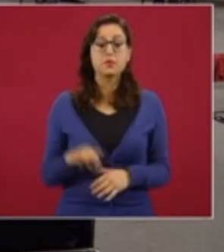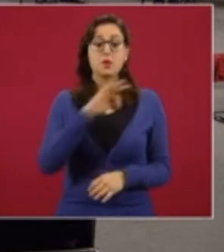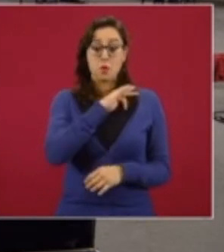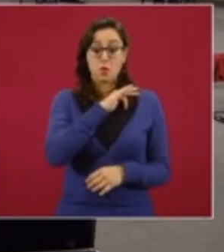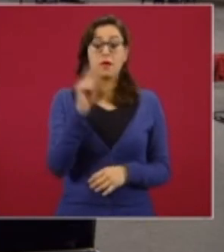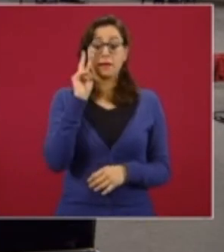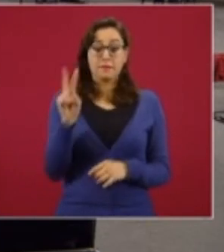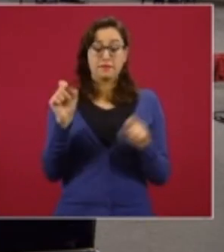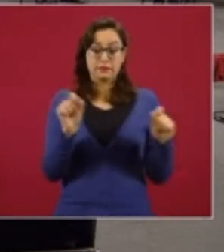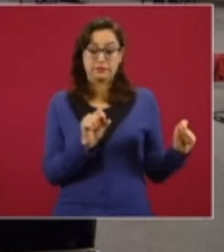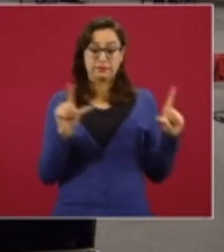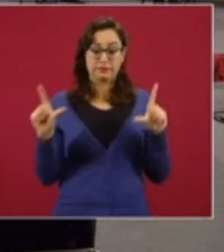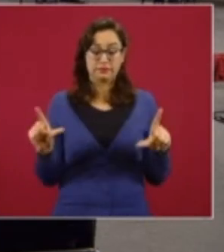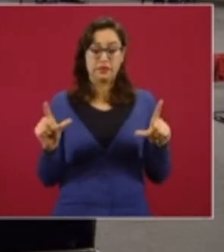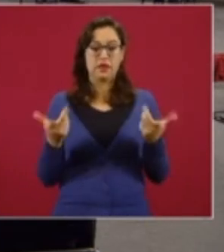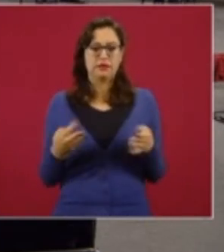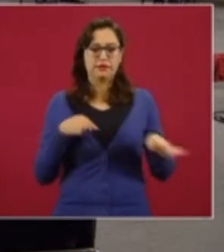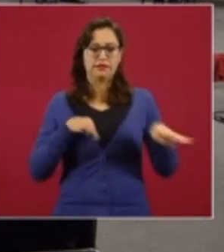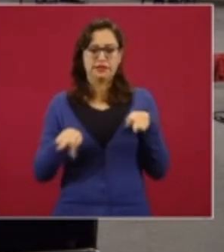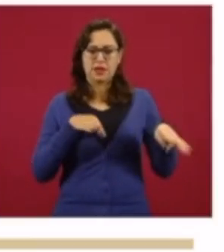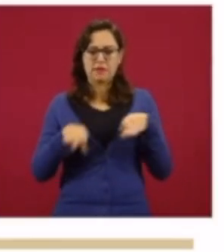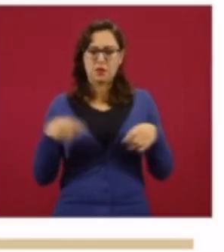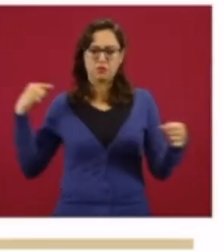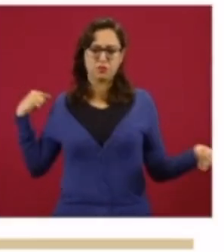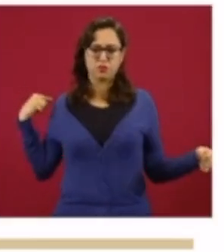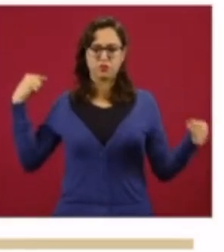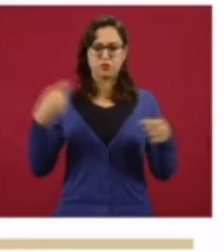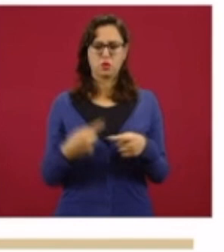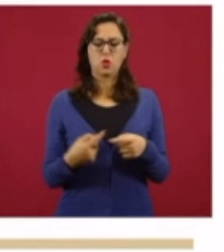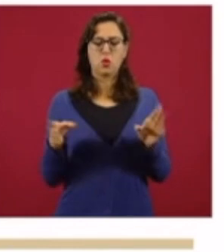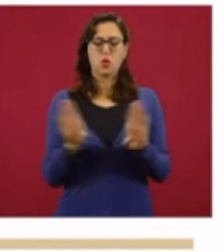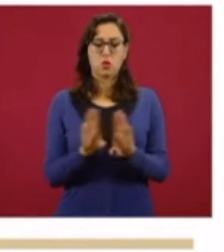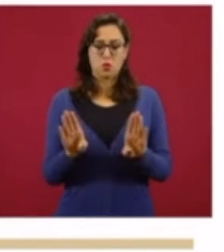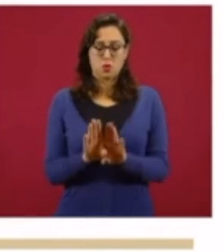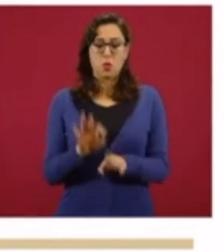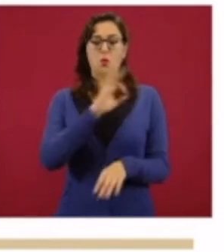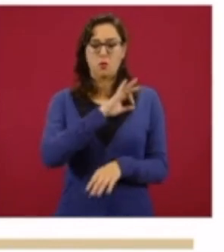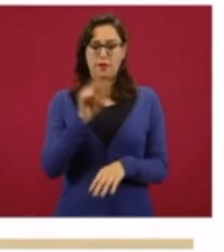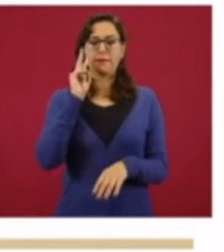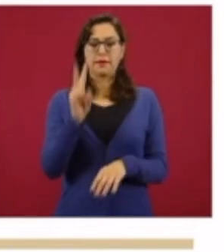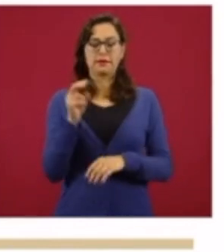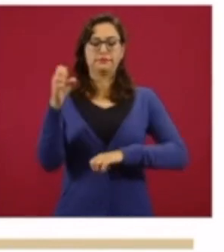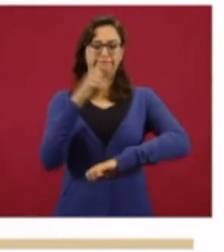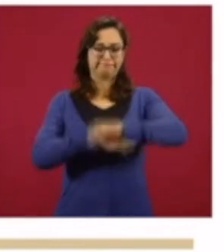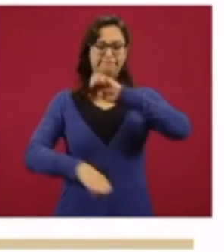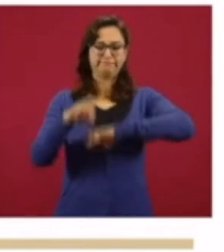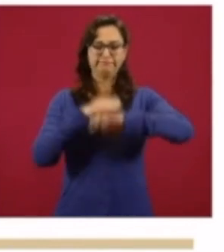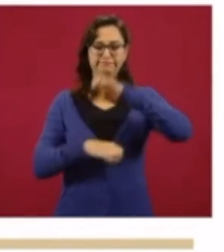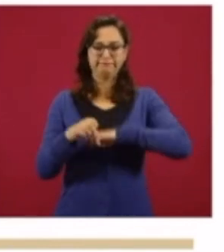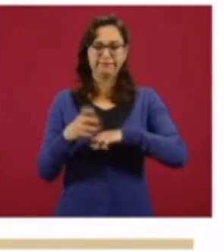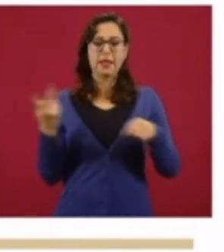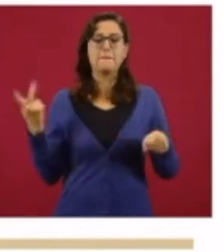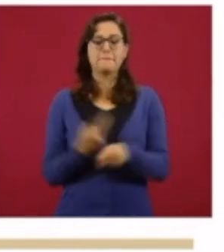del comportamiento del empleo precisamente una de las prácticas que utilizan las empresas subcontratistas es despedir